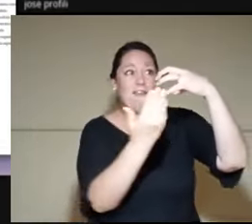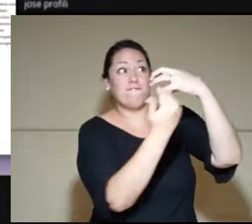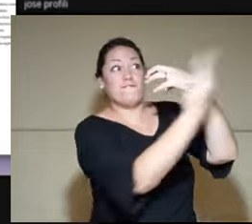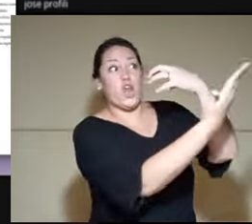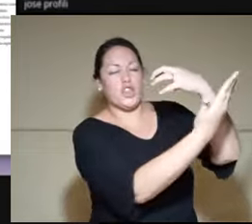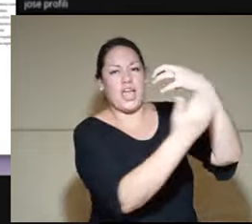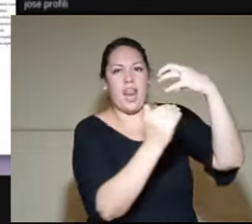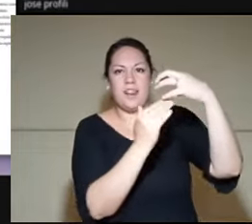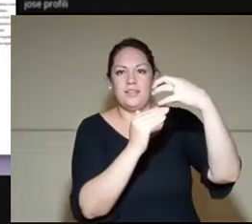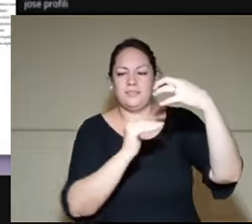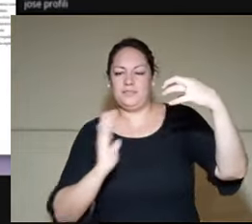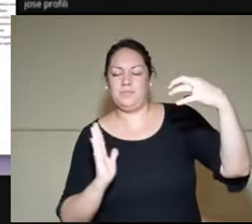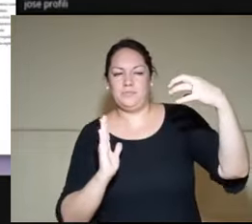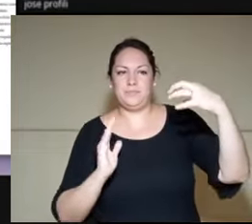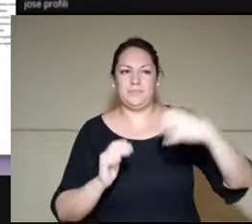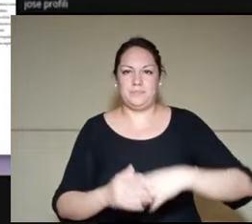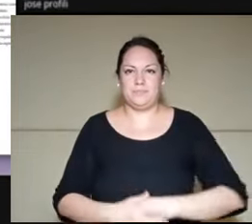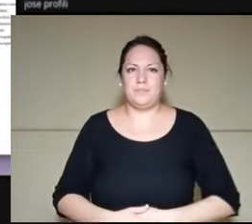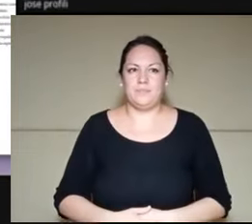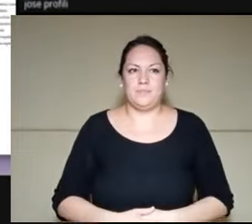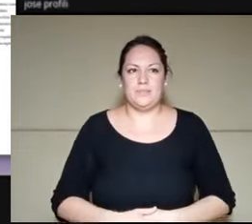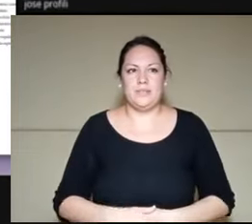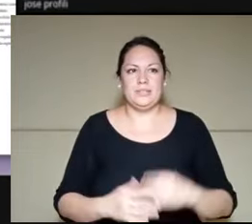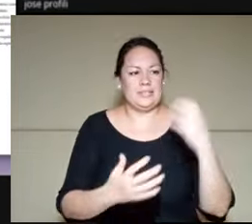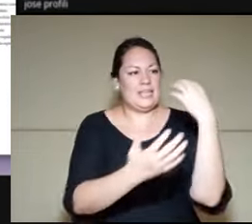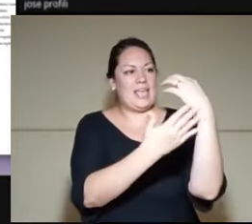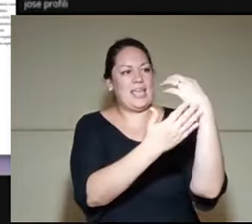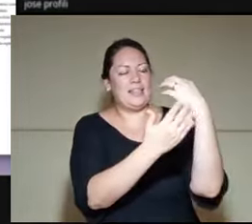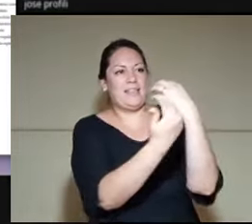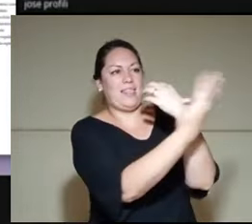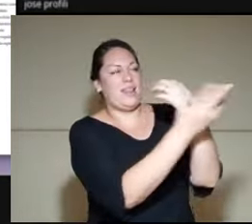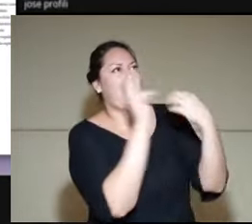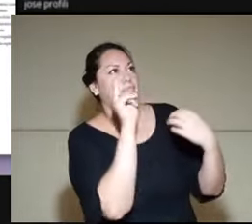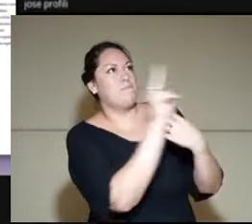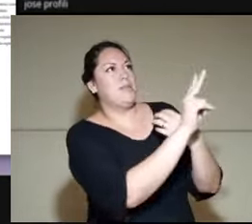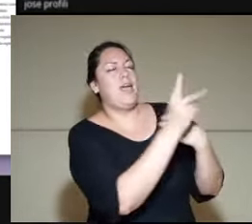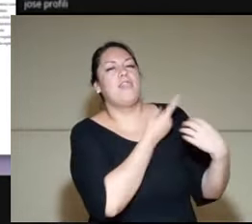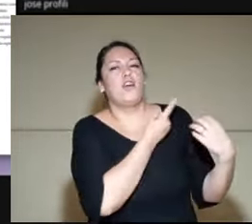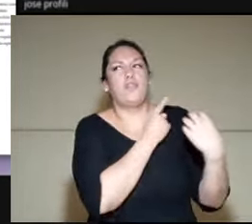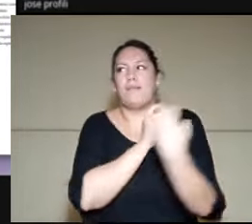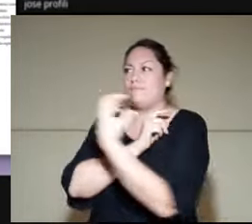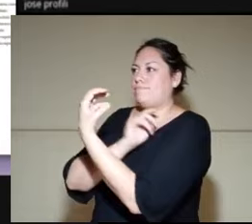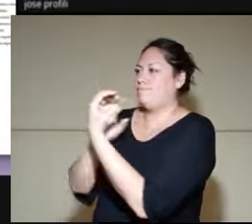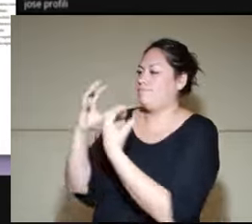parte posterior, yo sé que si está en la parte posterior, la persona está mirando para allá. ¿Ah?